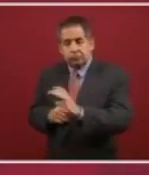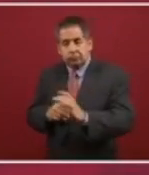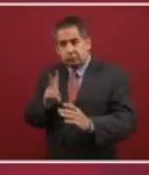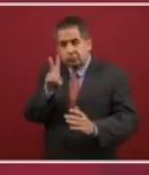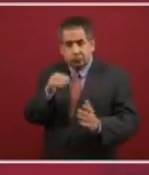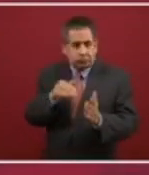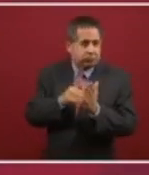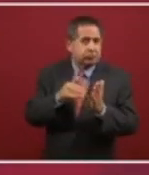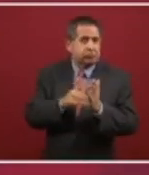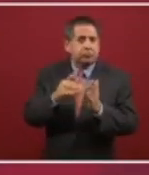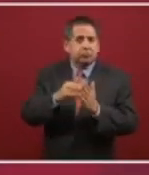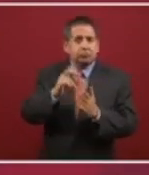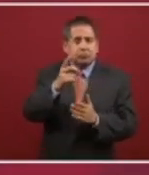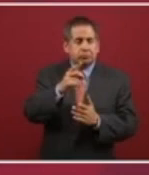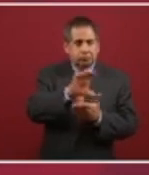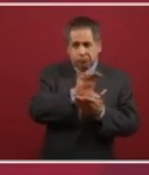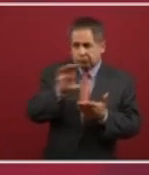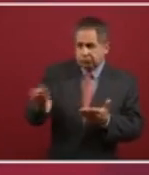2,000 millones de dólares.